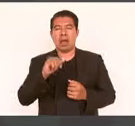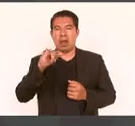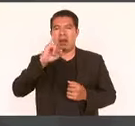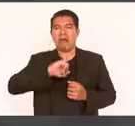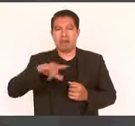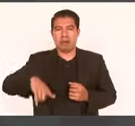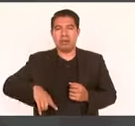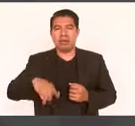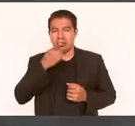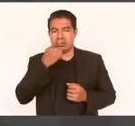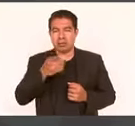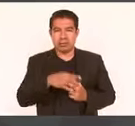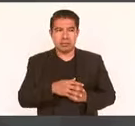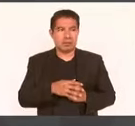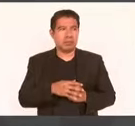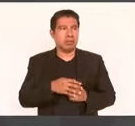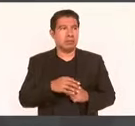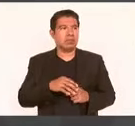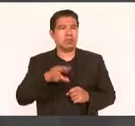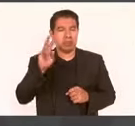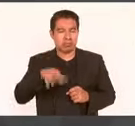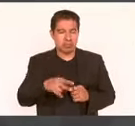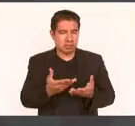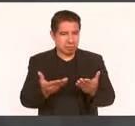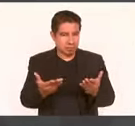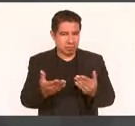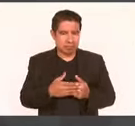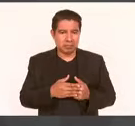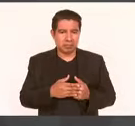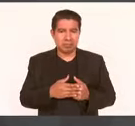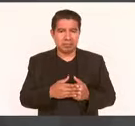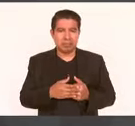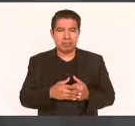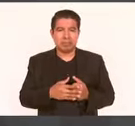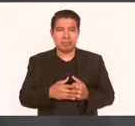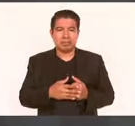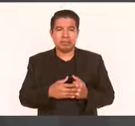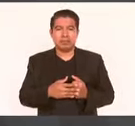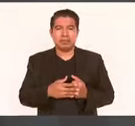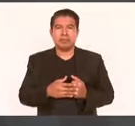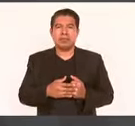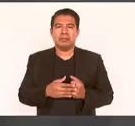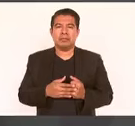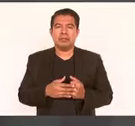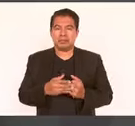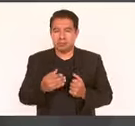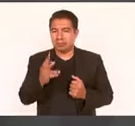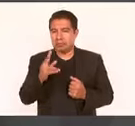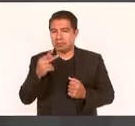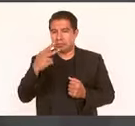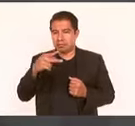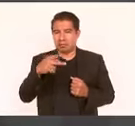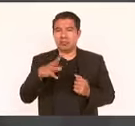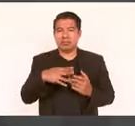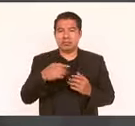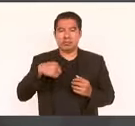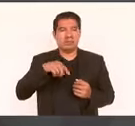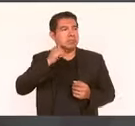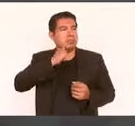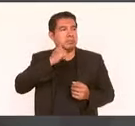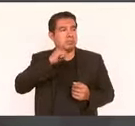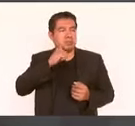que la verdad, como es el caso de otros gobernantes, me ayudan,